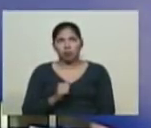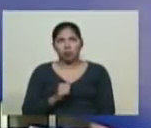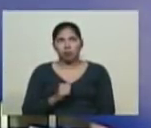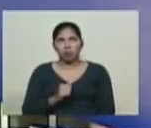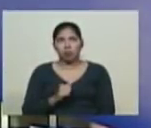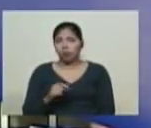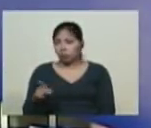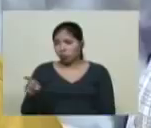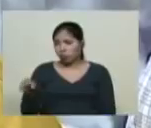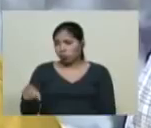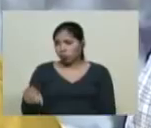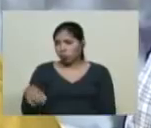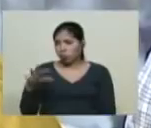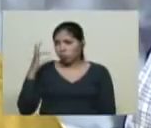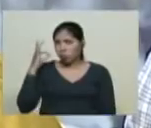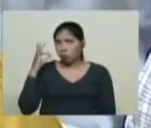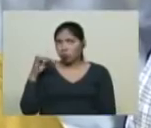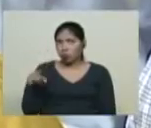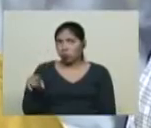Gabriela.